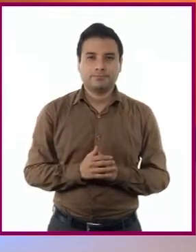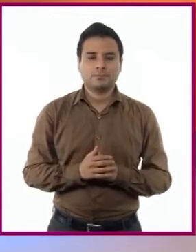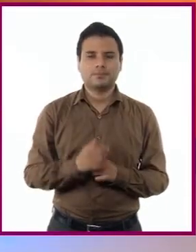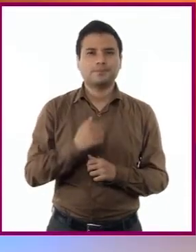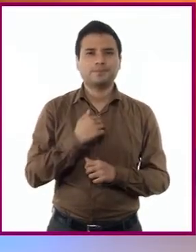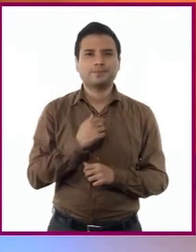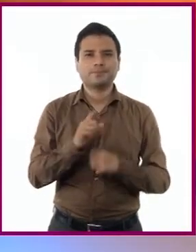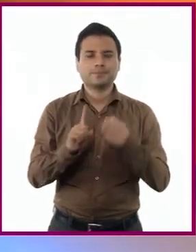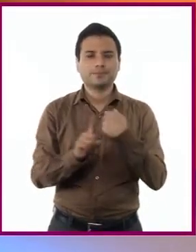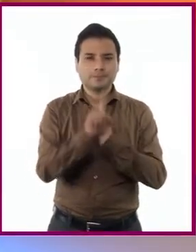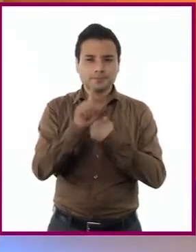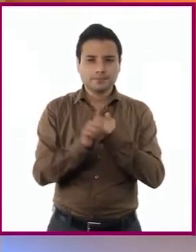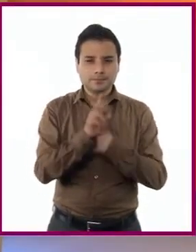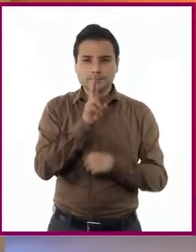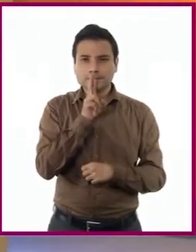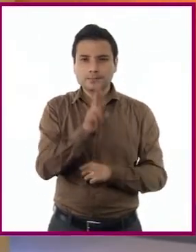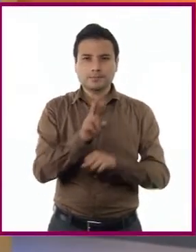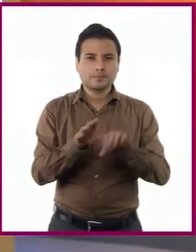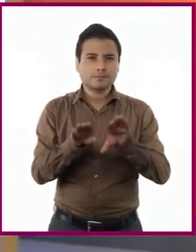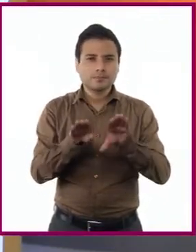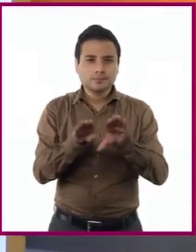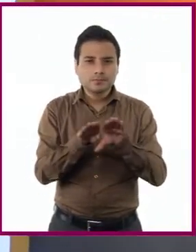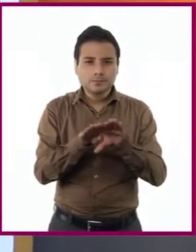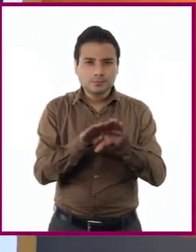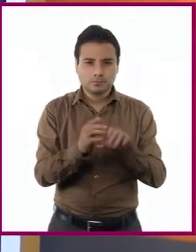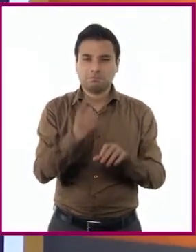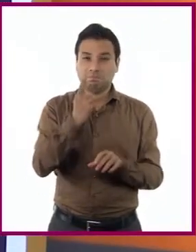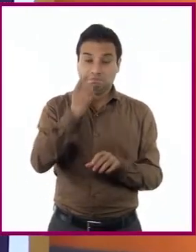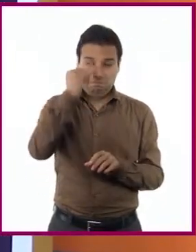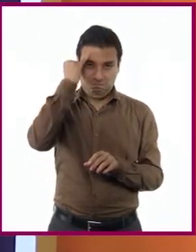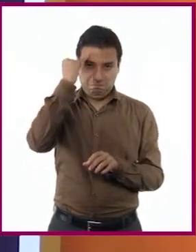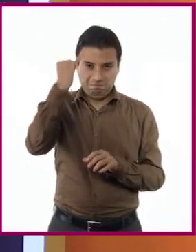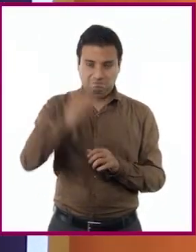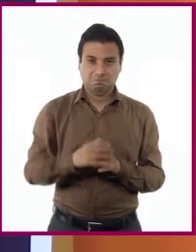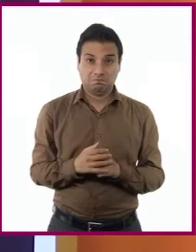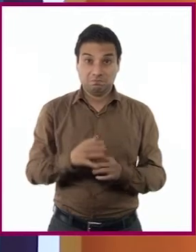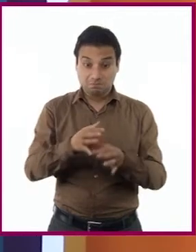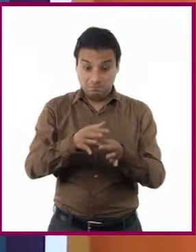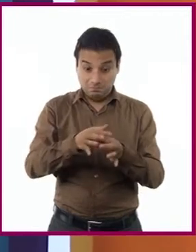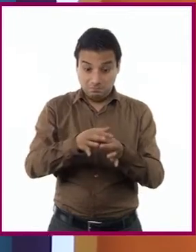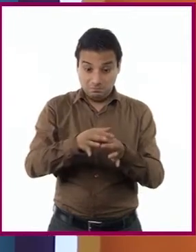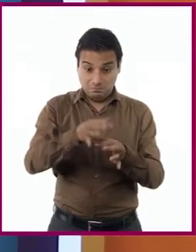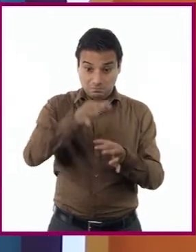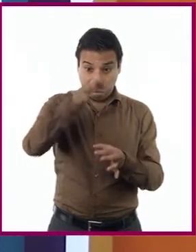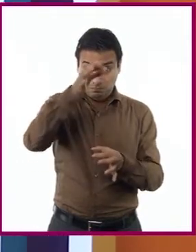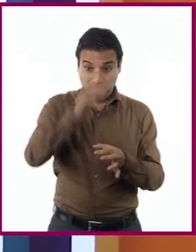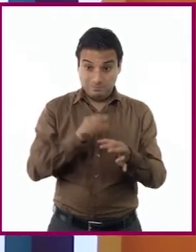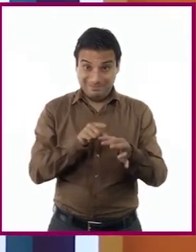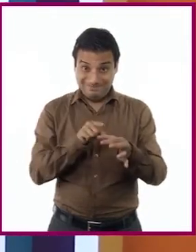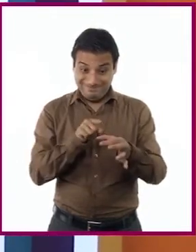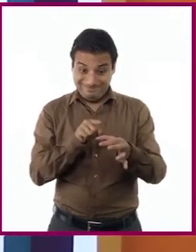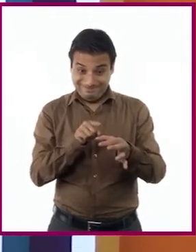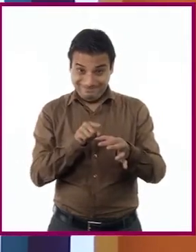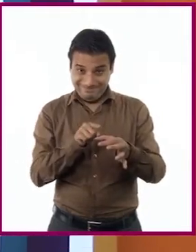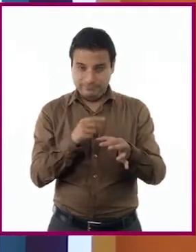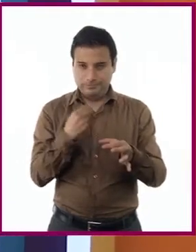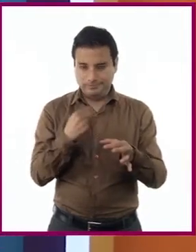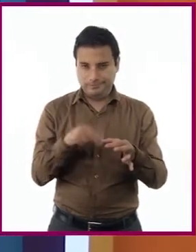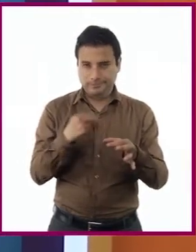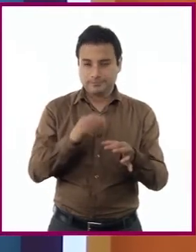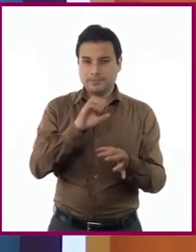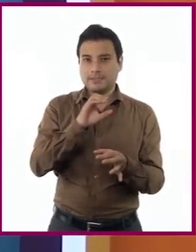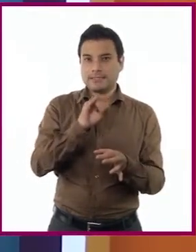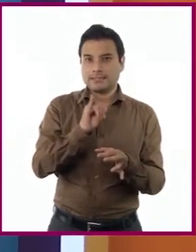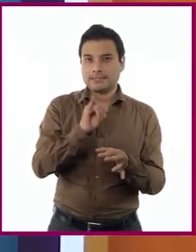el problema de los tubos una opción consiste en considerar a los tubos como cilindros rectos calcular